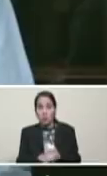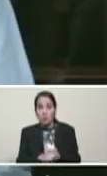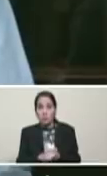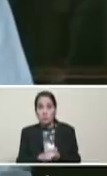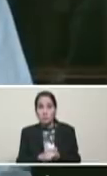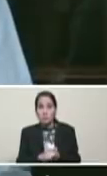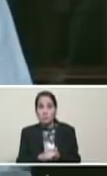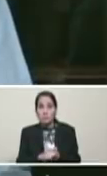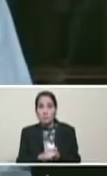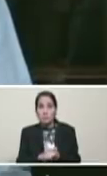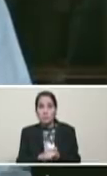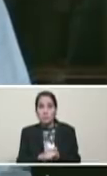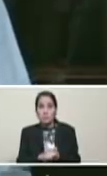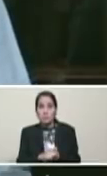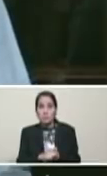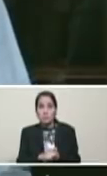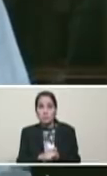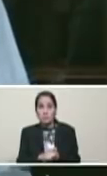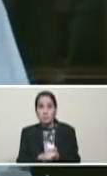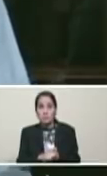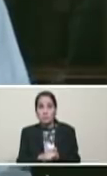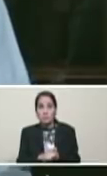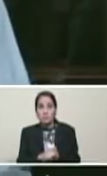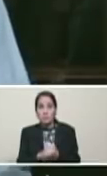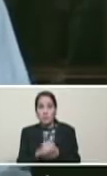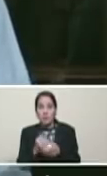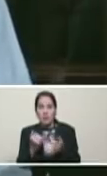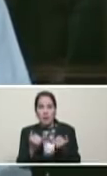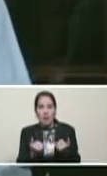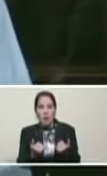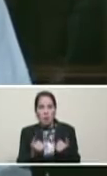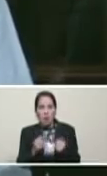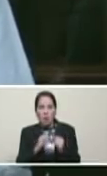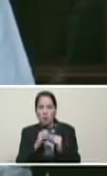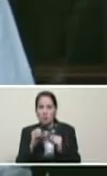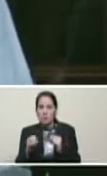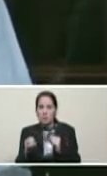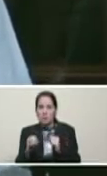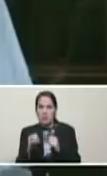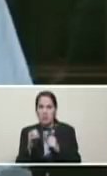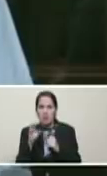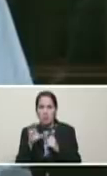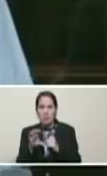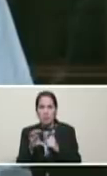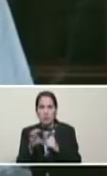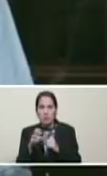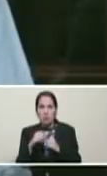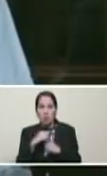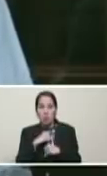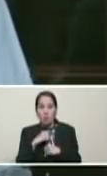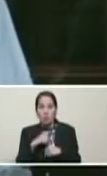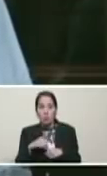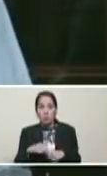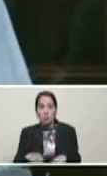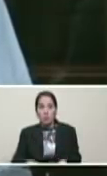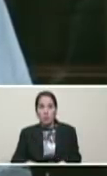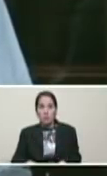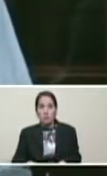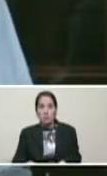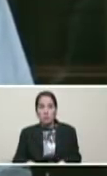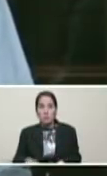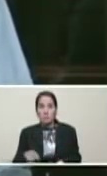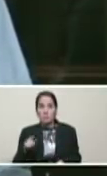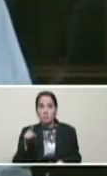vamos entonces seguimos en el llano nos vamos un poco al occidente del país allá en portuguesa precisamente del